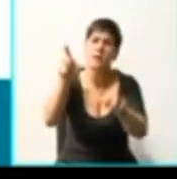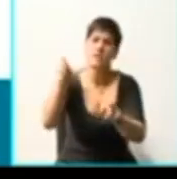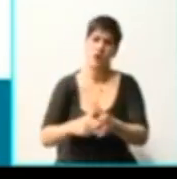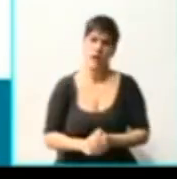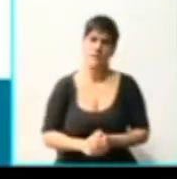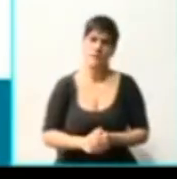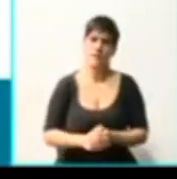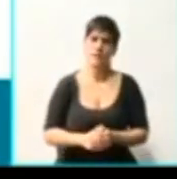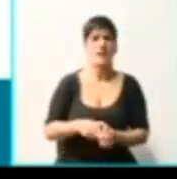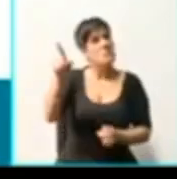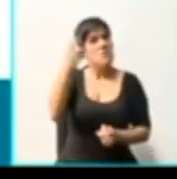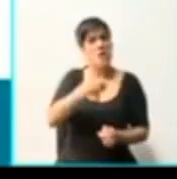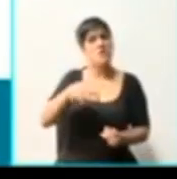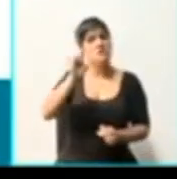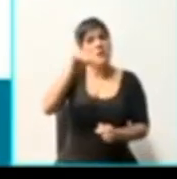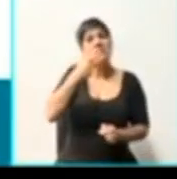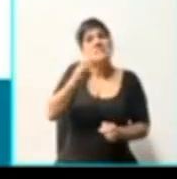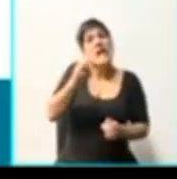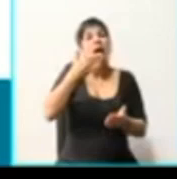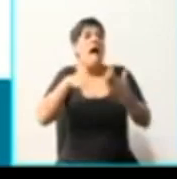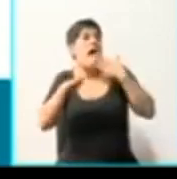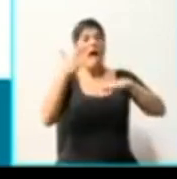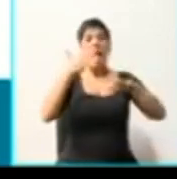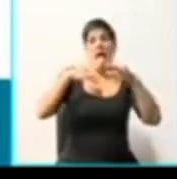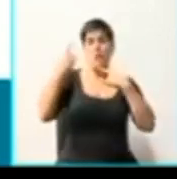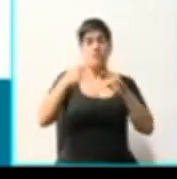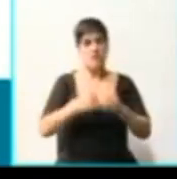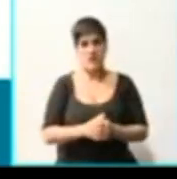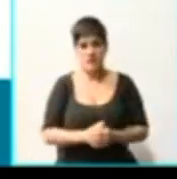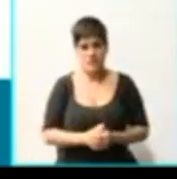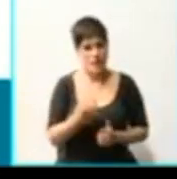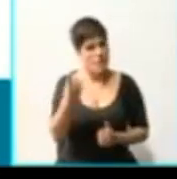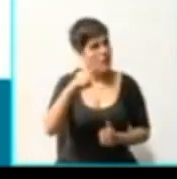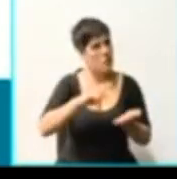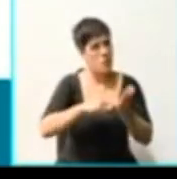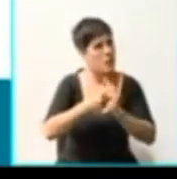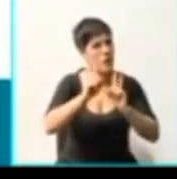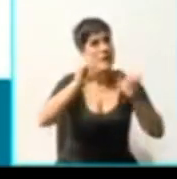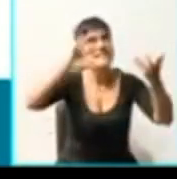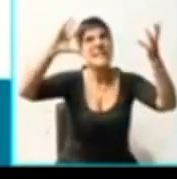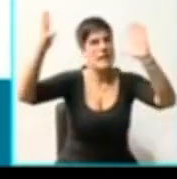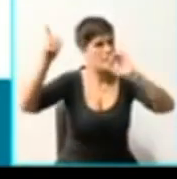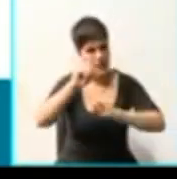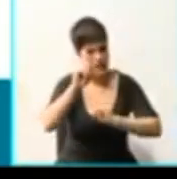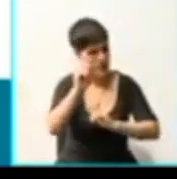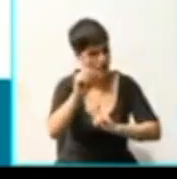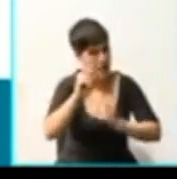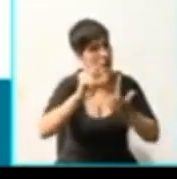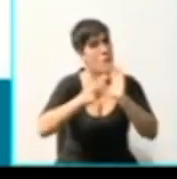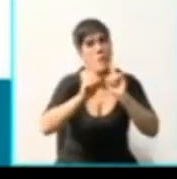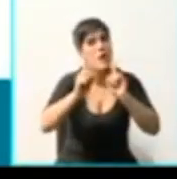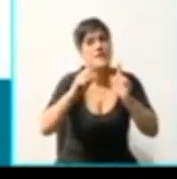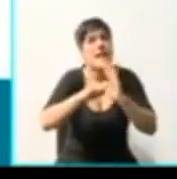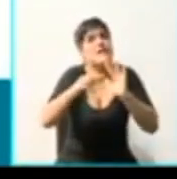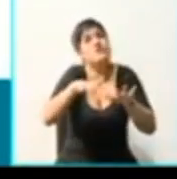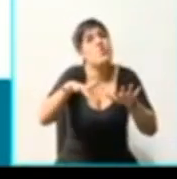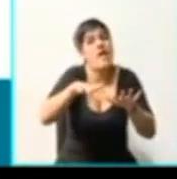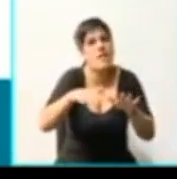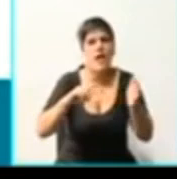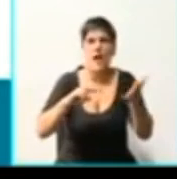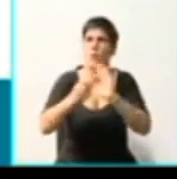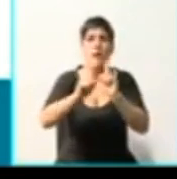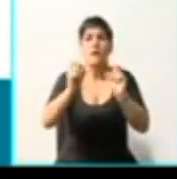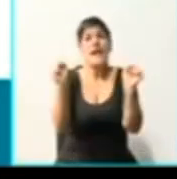Pero no es el clima, no es la ciudad, no es el invierno. Son